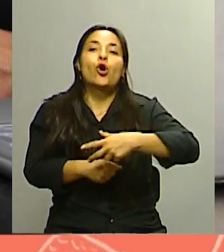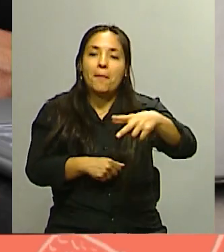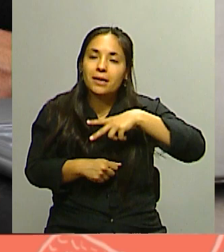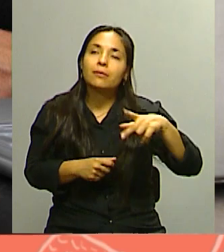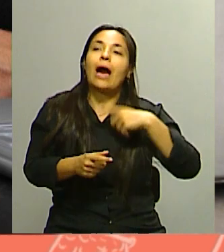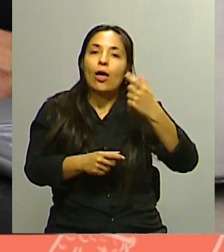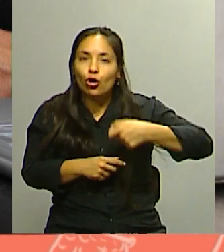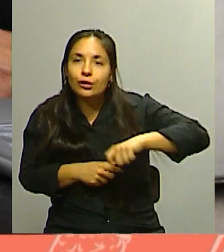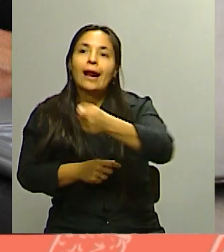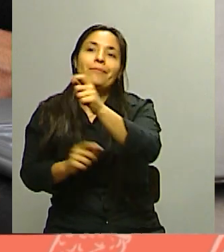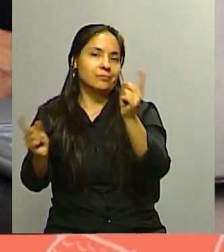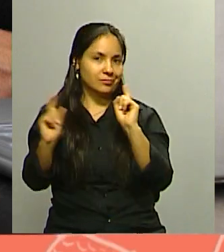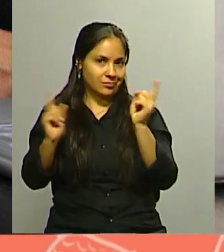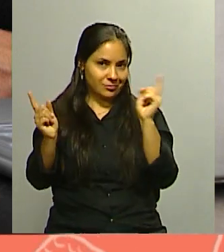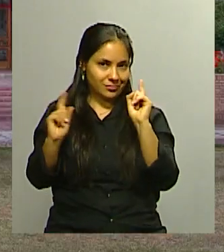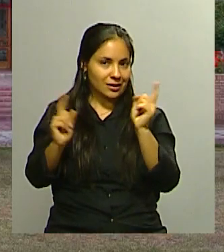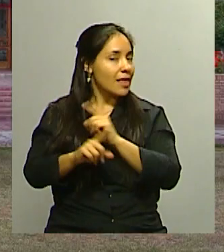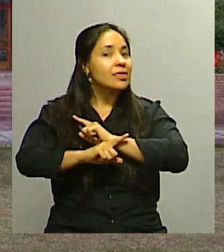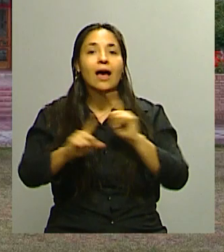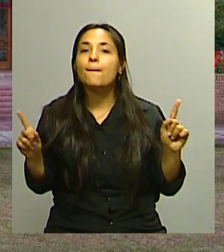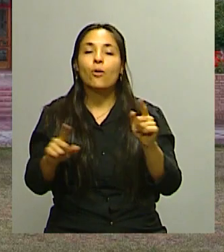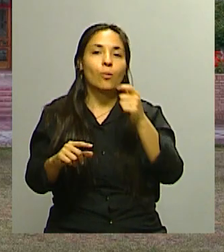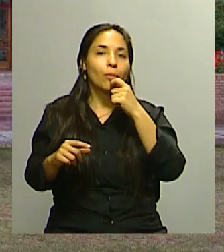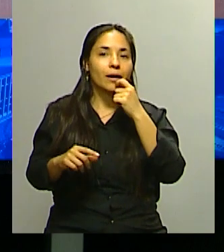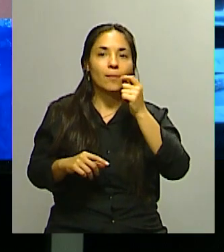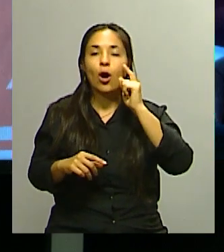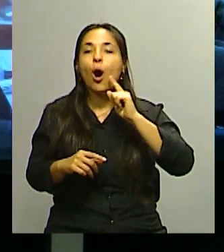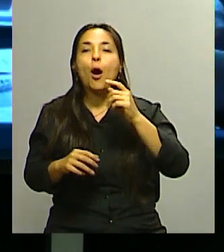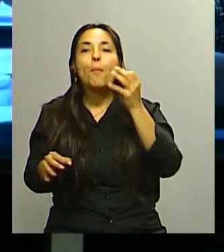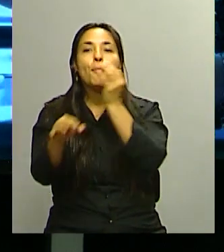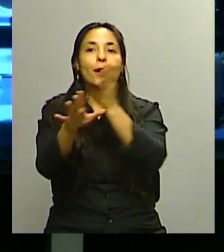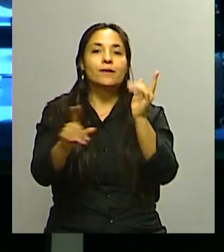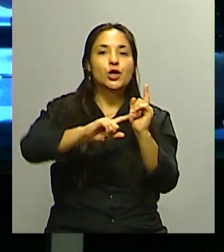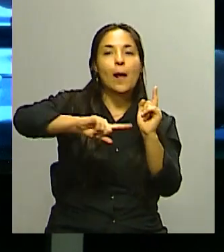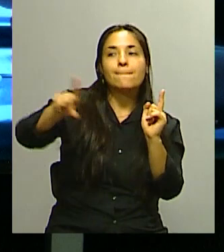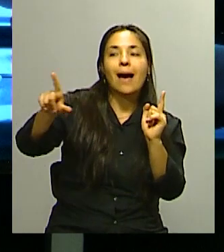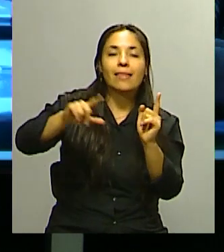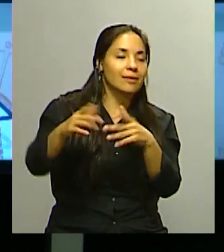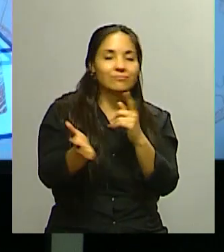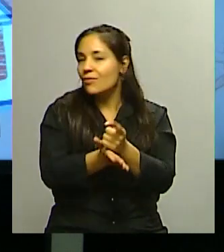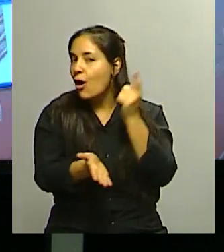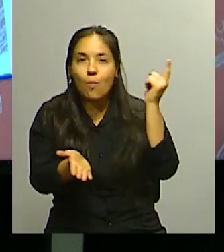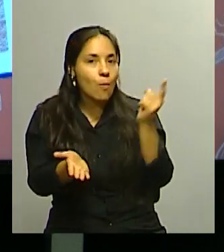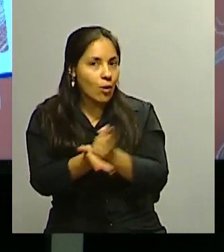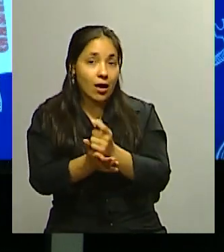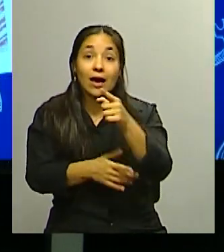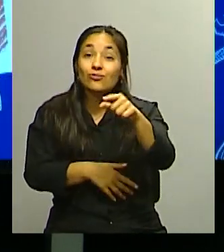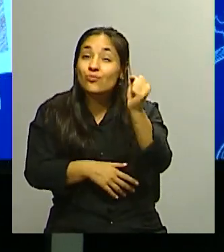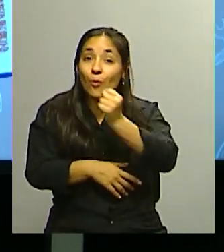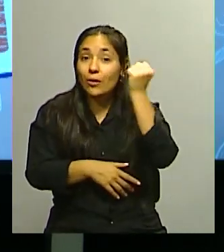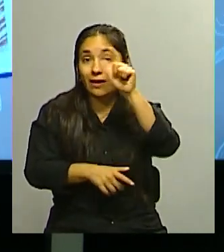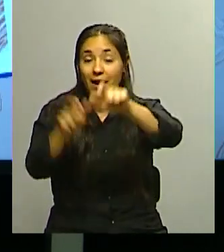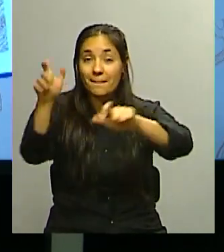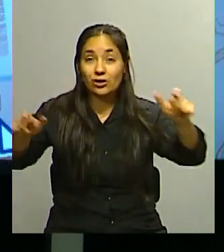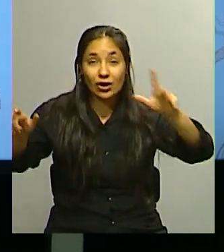especialistas que trabajamos ahí, ni tampoco podemos derivarlos a determinado profesional. Y eso es muy importante que la gente lo sepa,